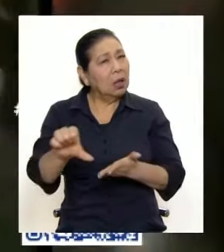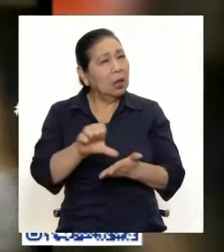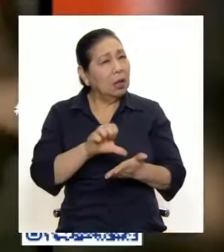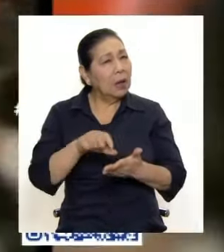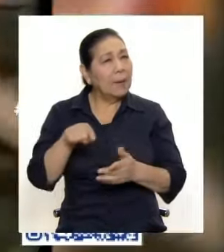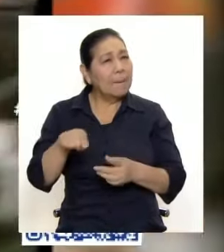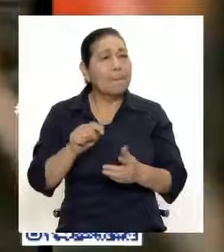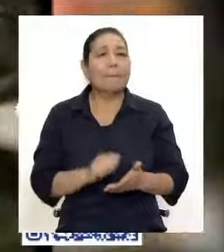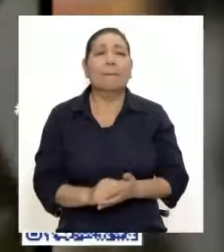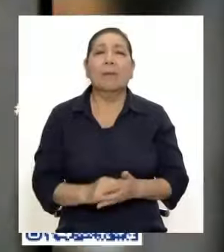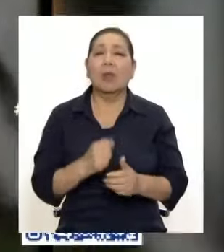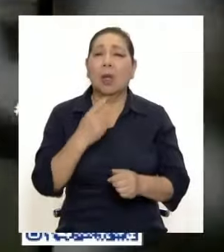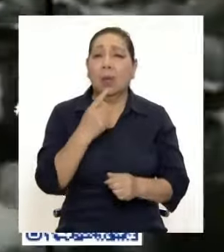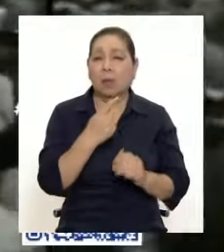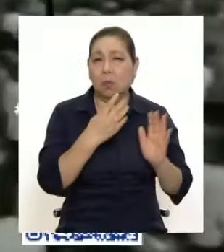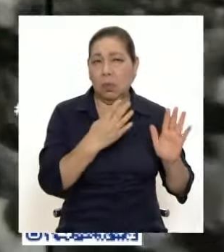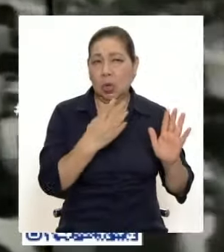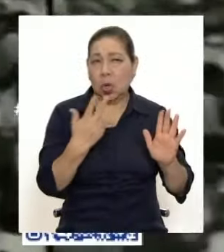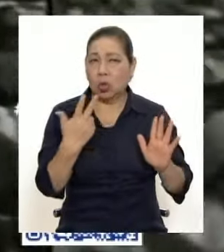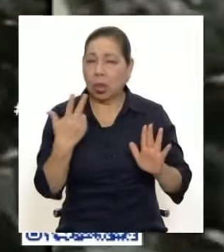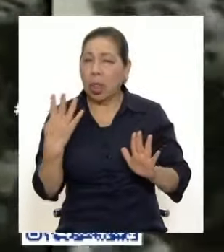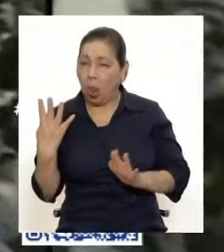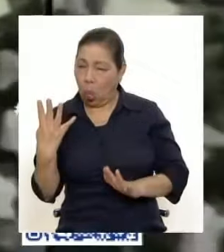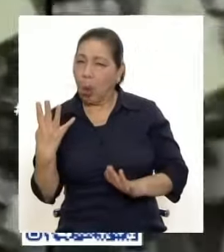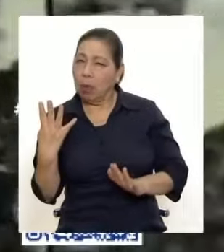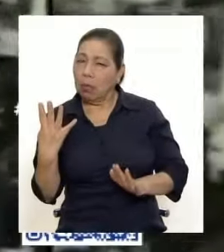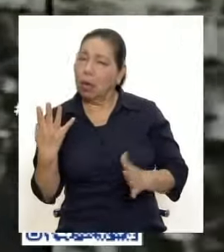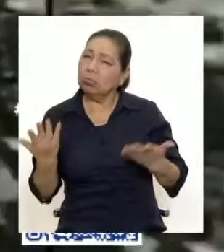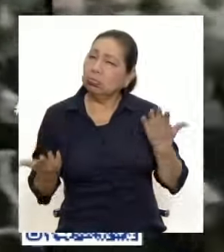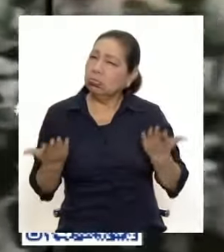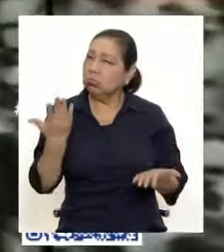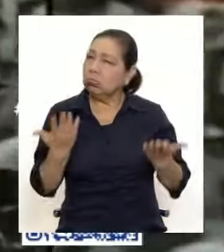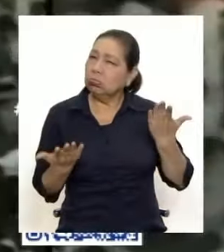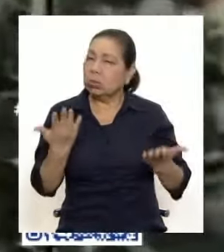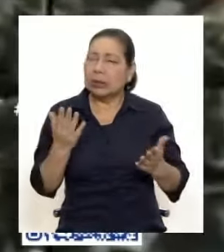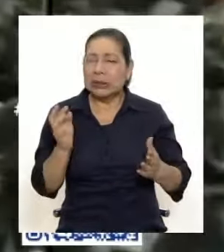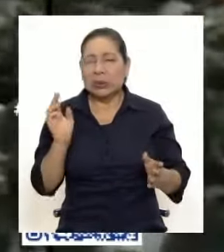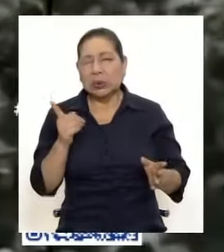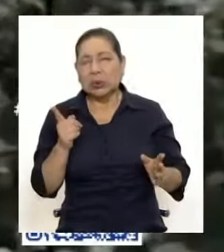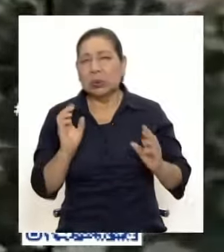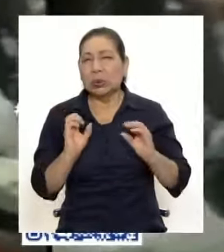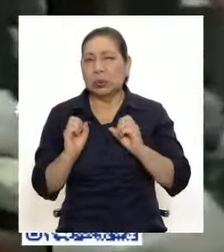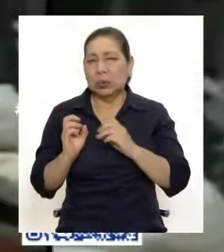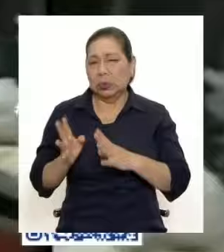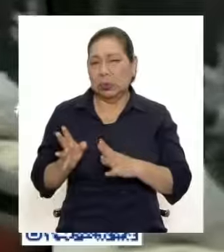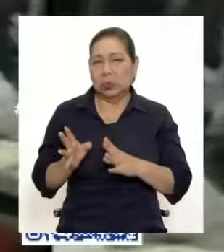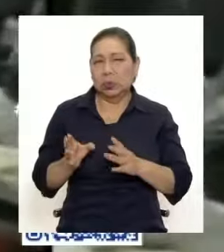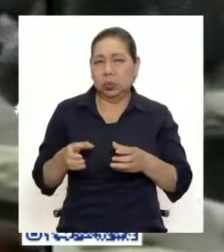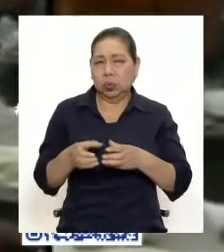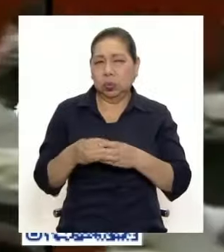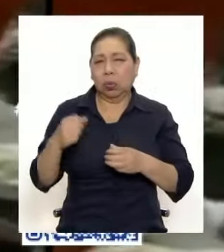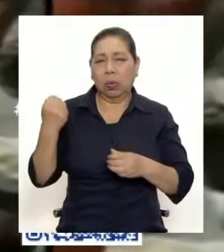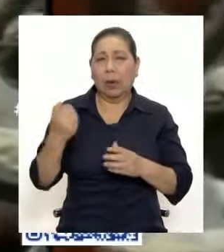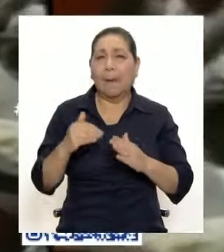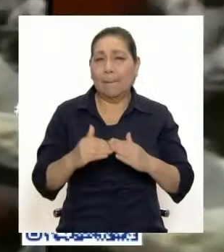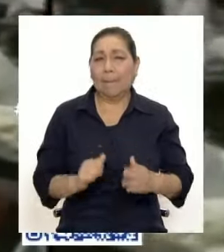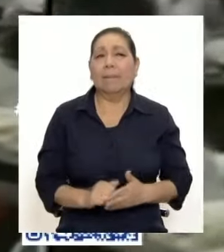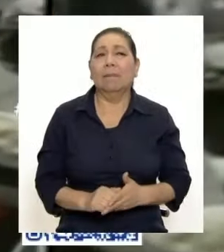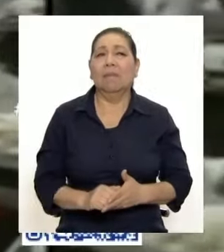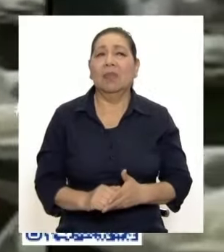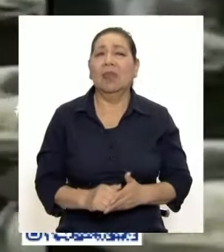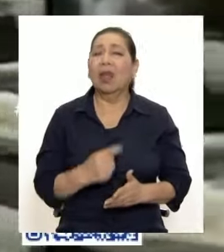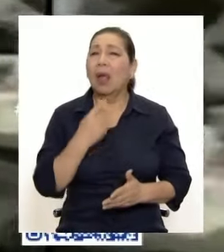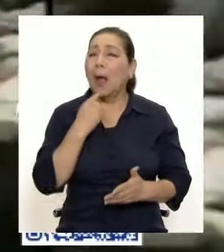tiananmen en el año 1989 generaron una dura repulsa por parte de las potencias occidentales